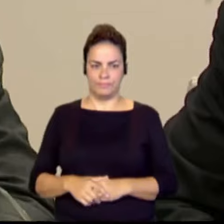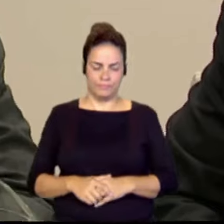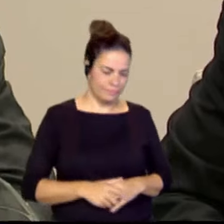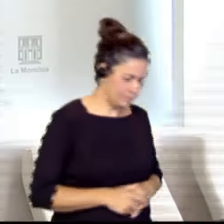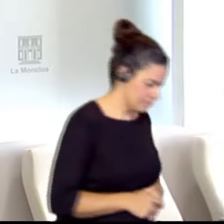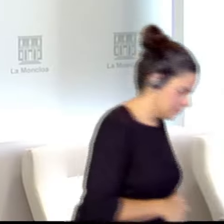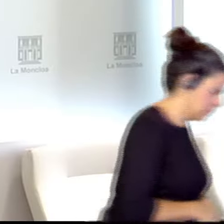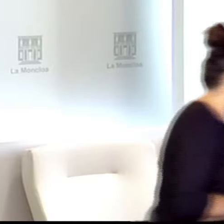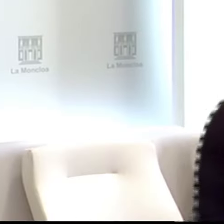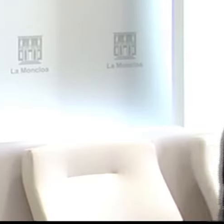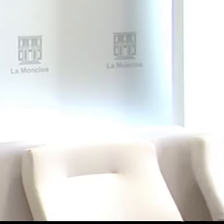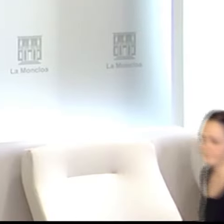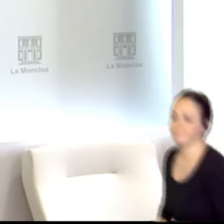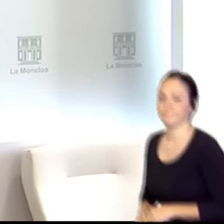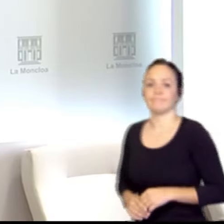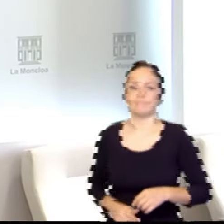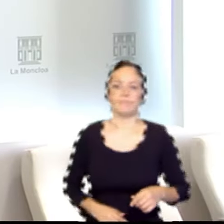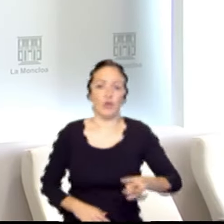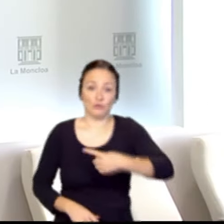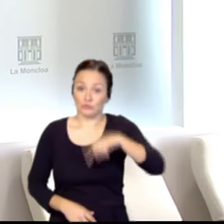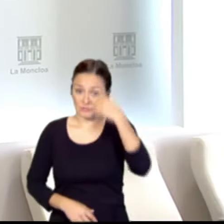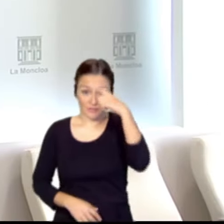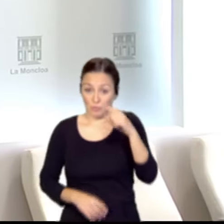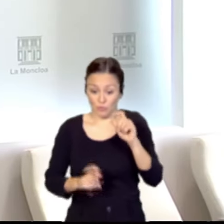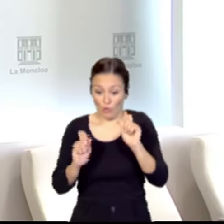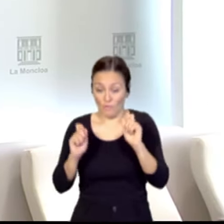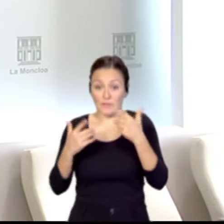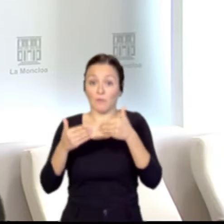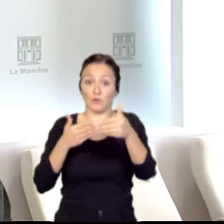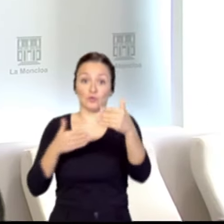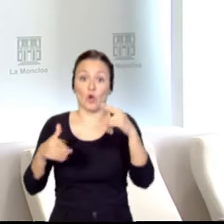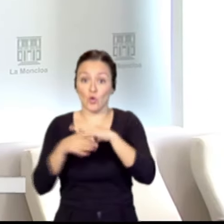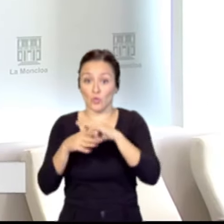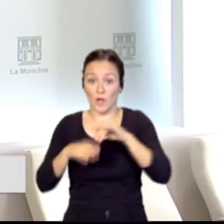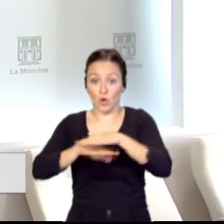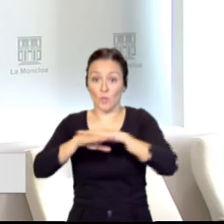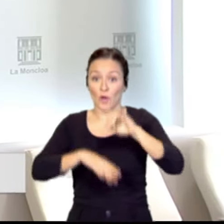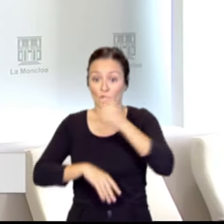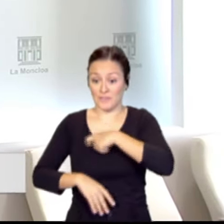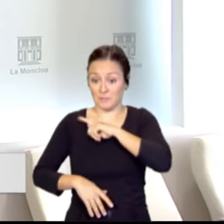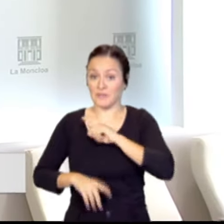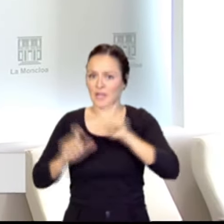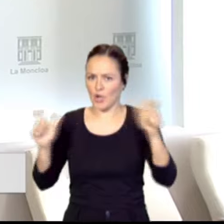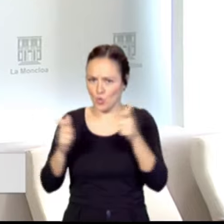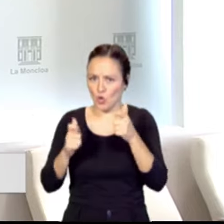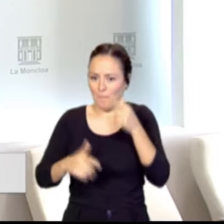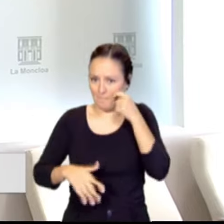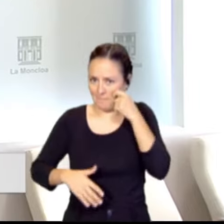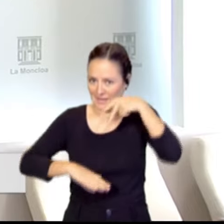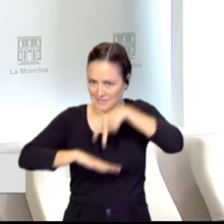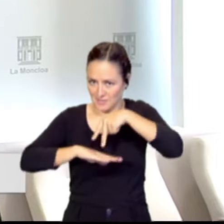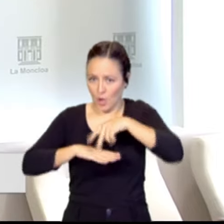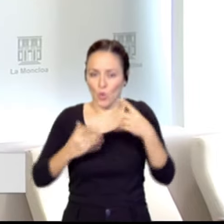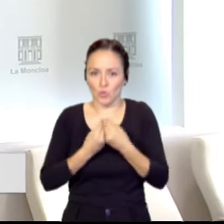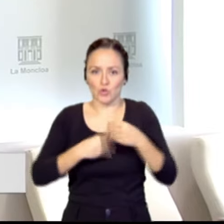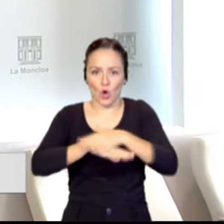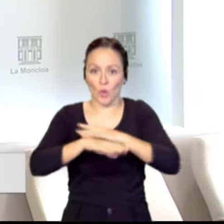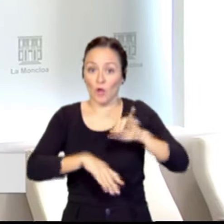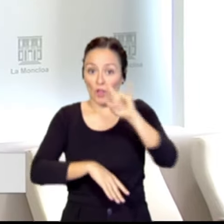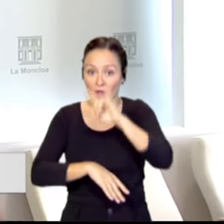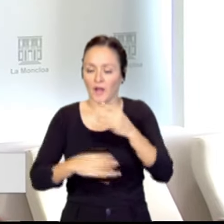derivaciones concluido es que el próximo lunes el gobierno de España en una reunión presencial que tendremos con el gobierno de Canarias allí